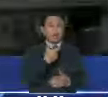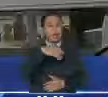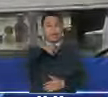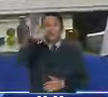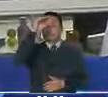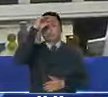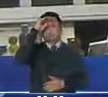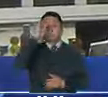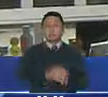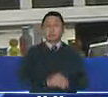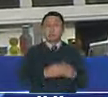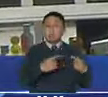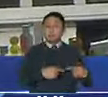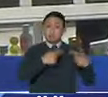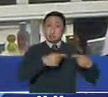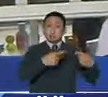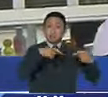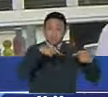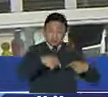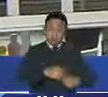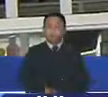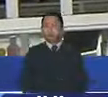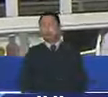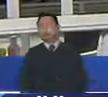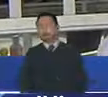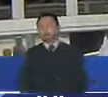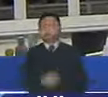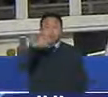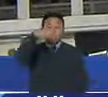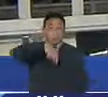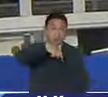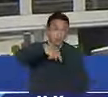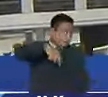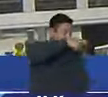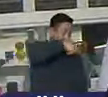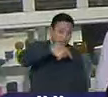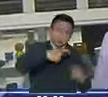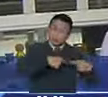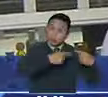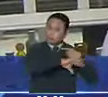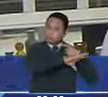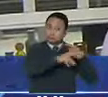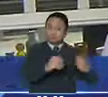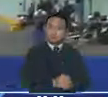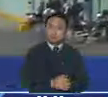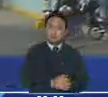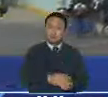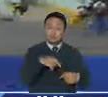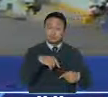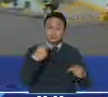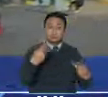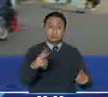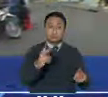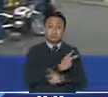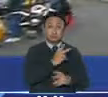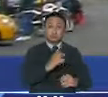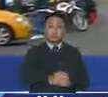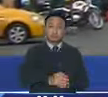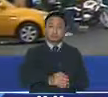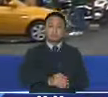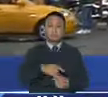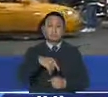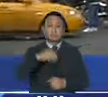Diario, diario, eso es diario. En esta parte de aquí, en esta parte de ahí, todos los días es eso. Es terrible. Cuando ya reportan, ahí viene